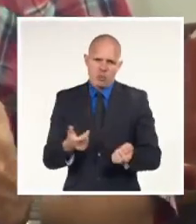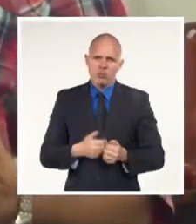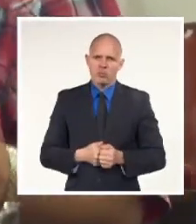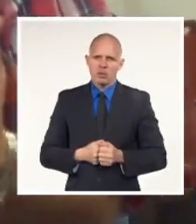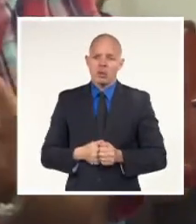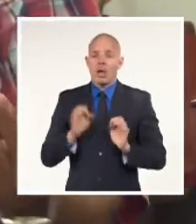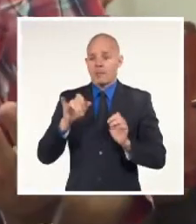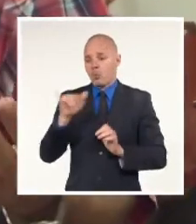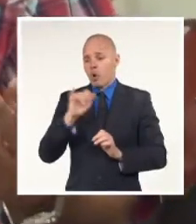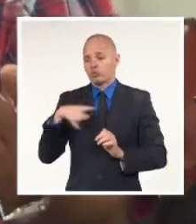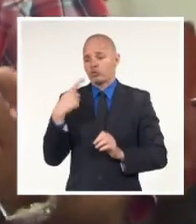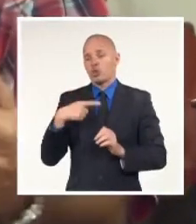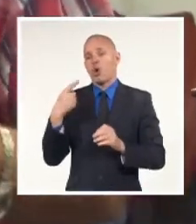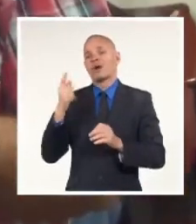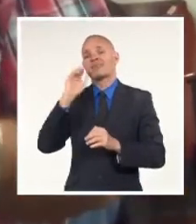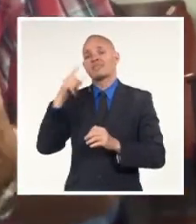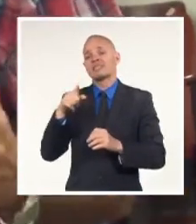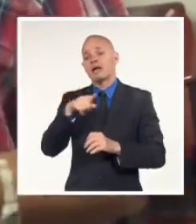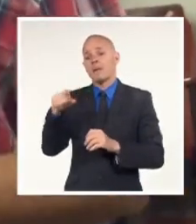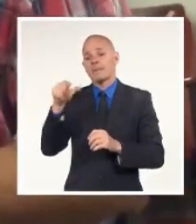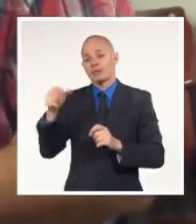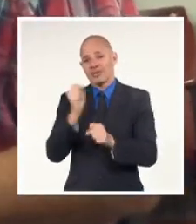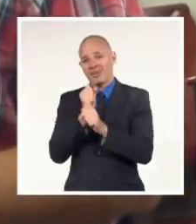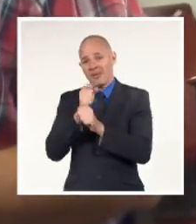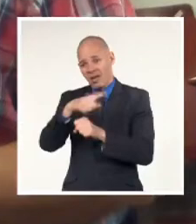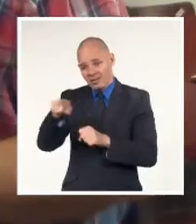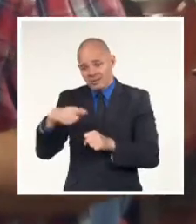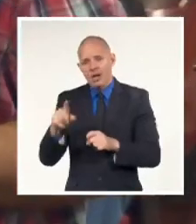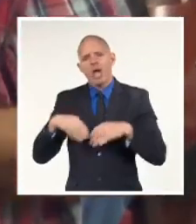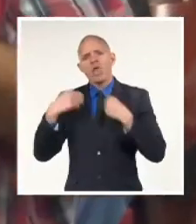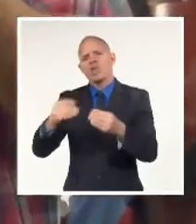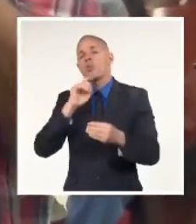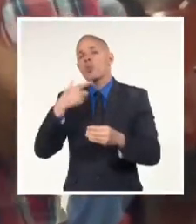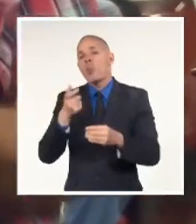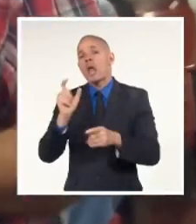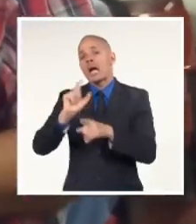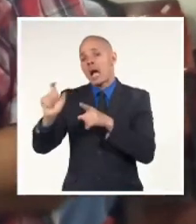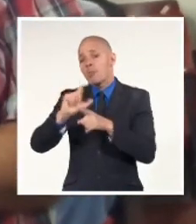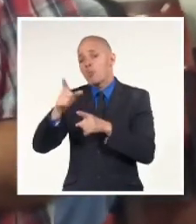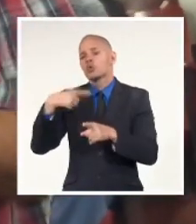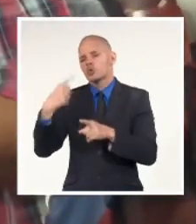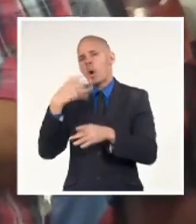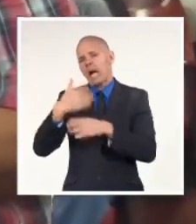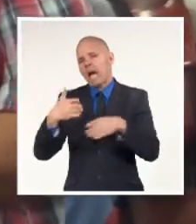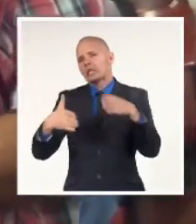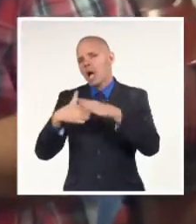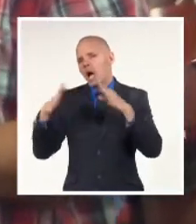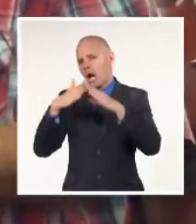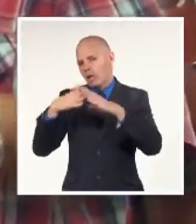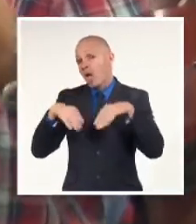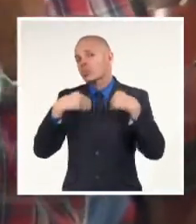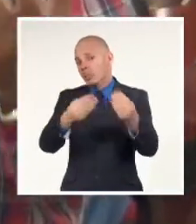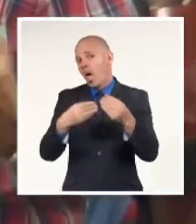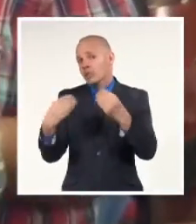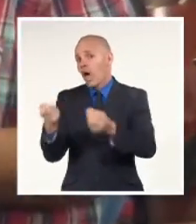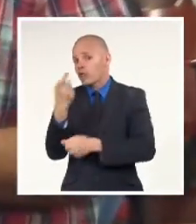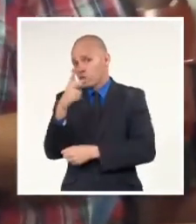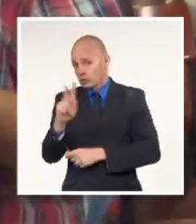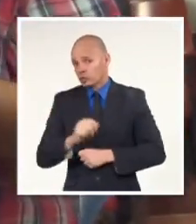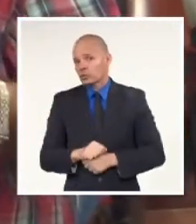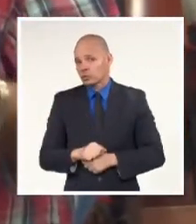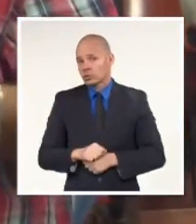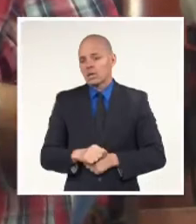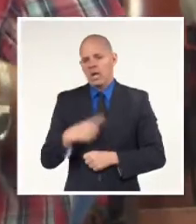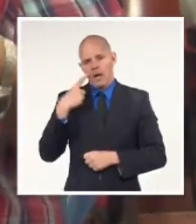viviendas a los productores, ¿por qué no? Podemos, estamos fajados con 12 viviendas allí hoy, y le hemos estado creando condiciones allí a los compañeros, y hemos estado